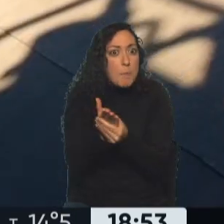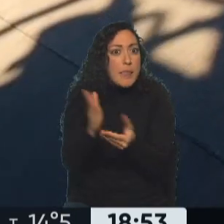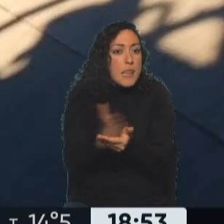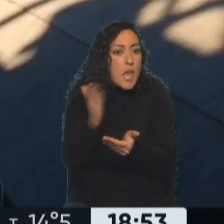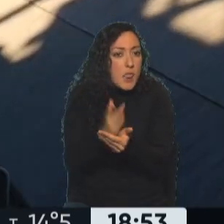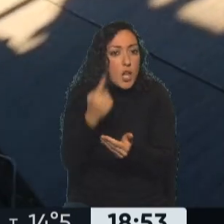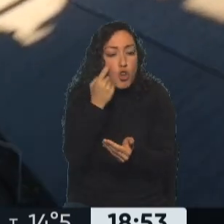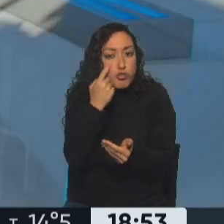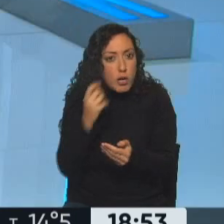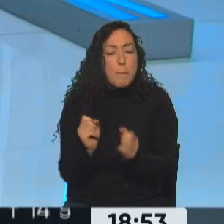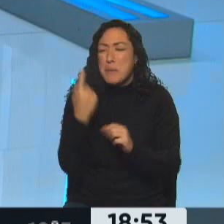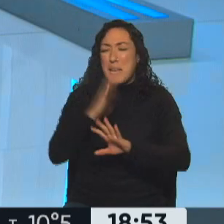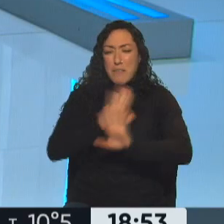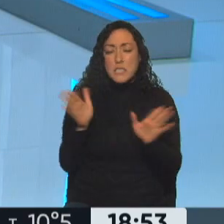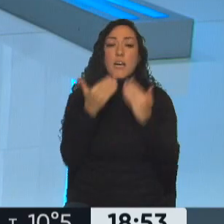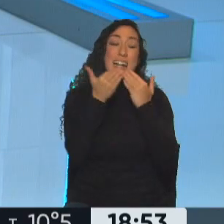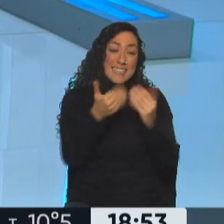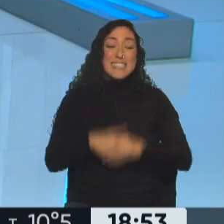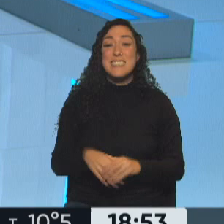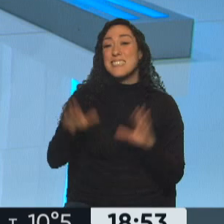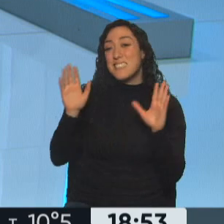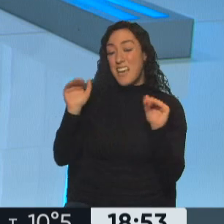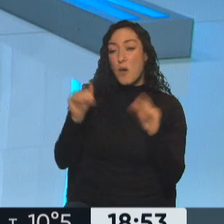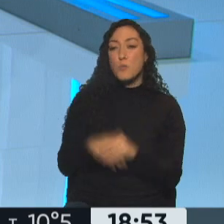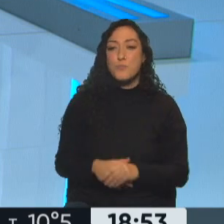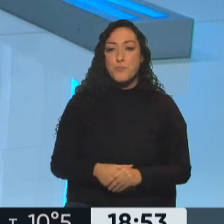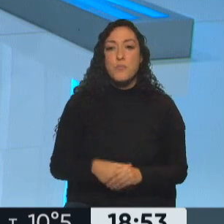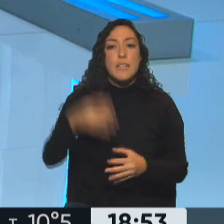Vicentín. Gracias, Néstor. Hasta luego. Hasta luego, Néstor Espósito, con los judiciales. Seguimos.